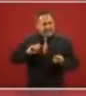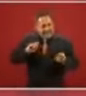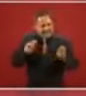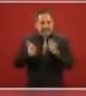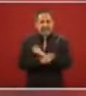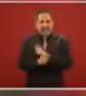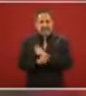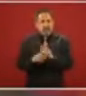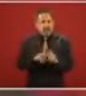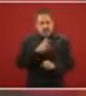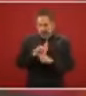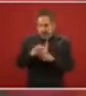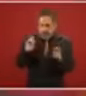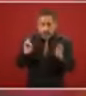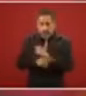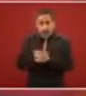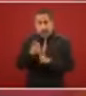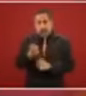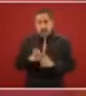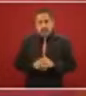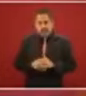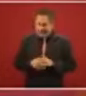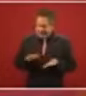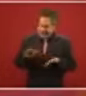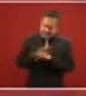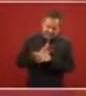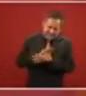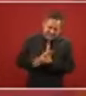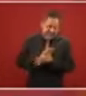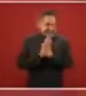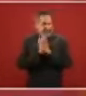no hay más que regenerar.